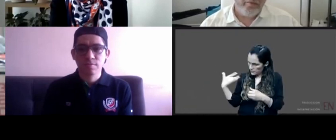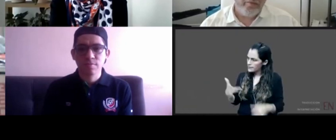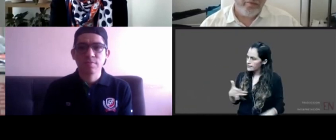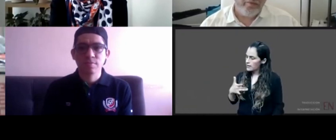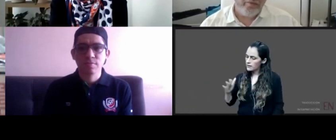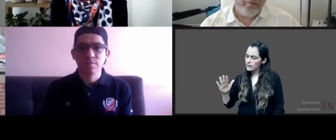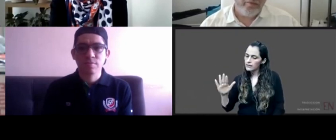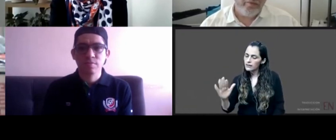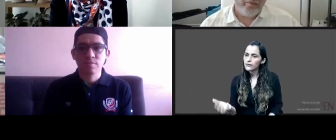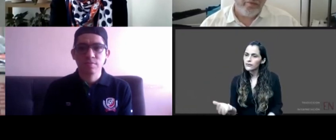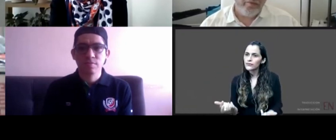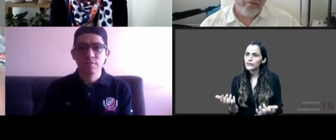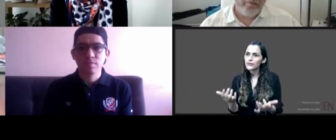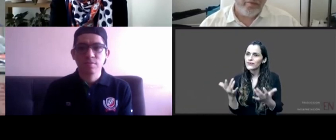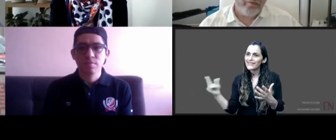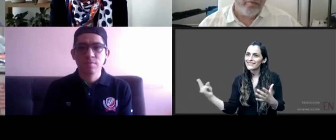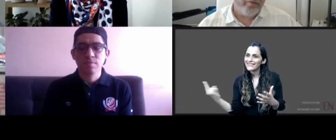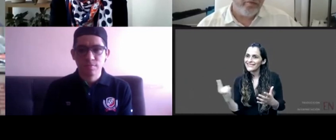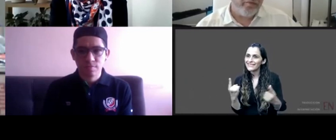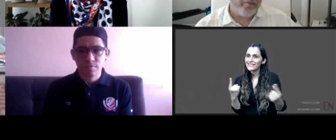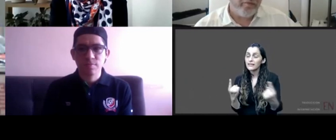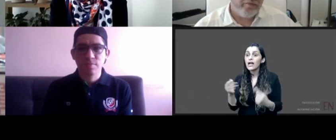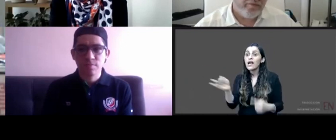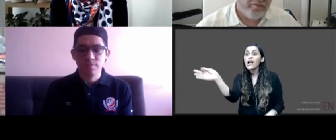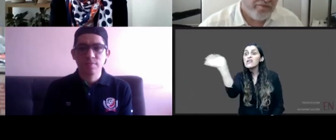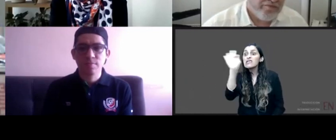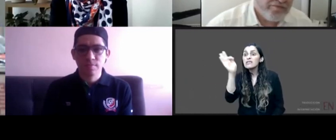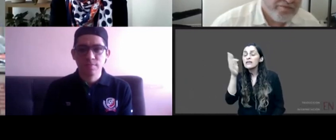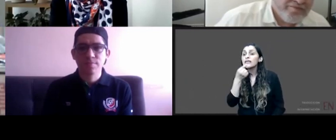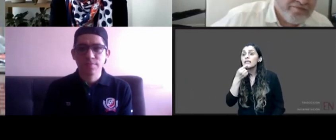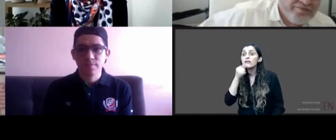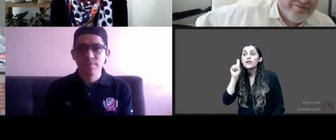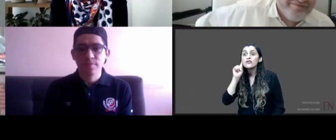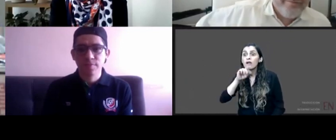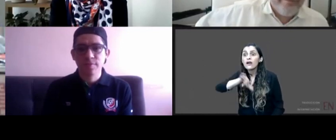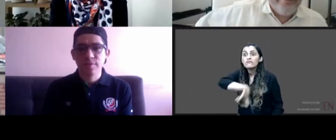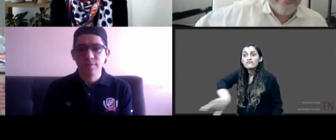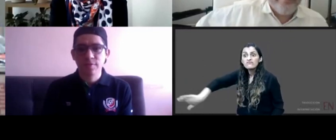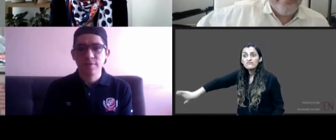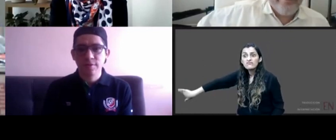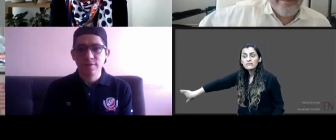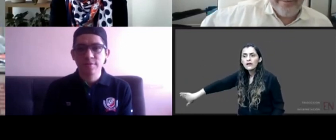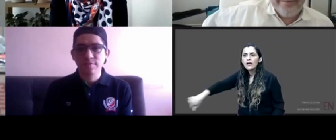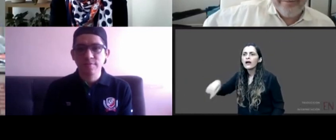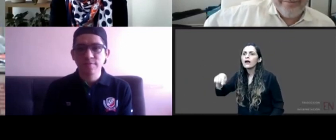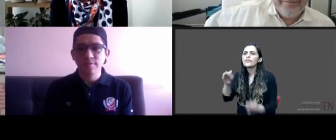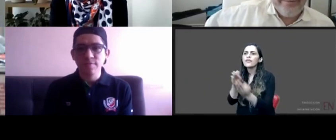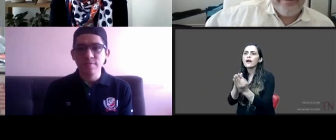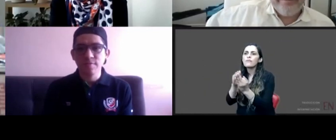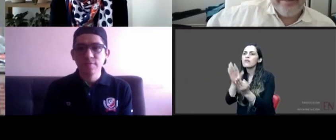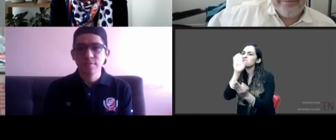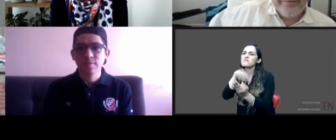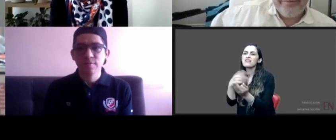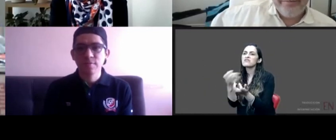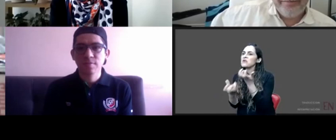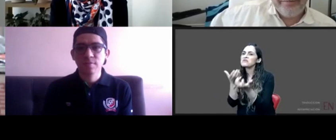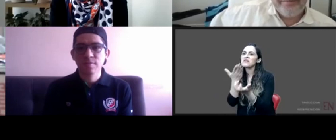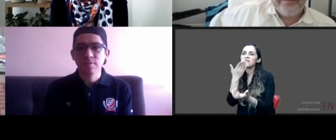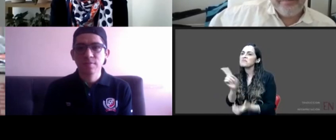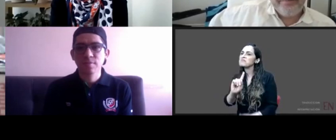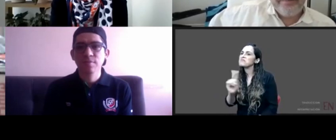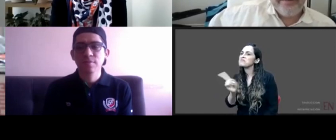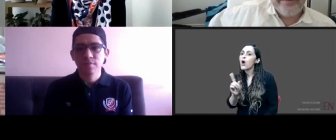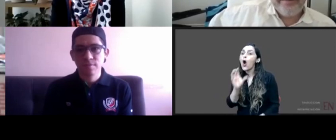los incluimos, puede que nuestros tamales no se cozan rápido, o tal vez se truene la cazuela del